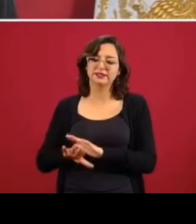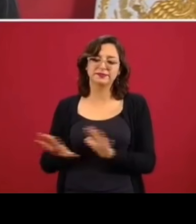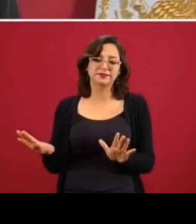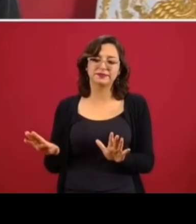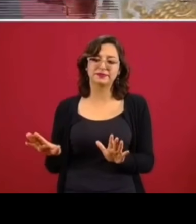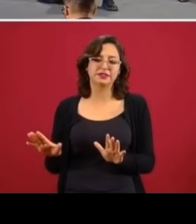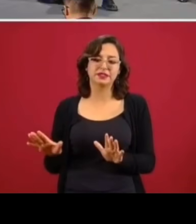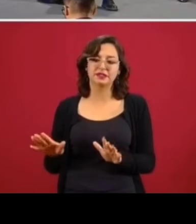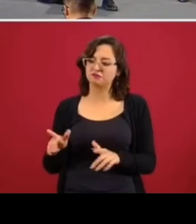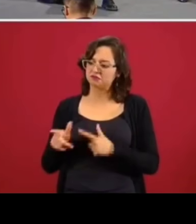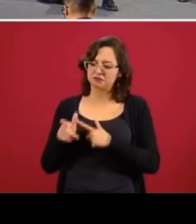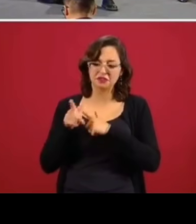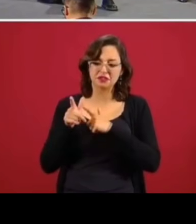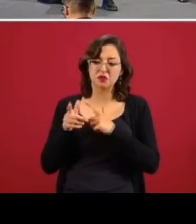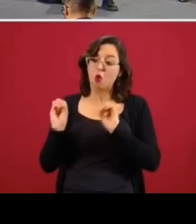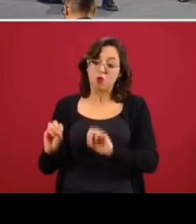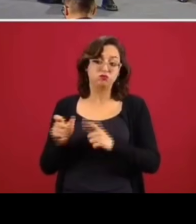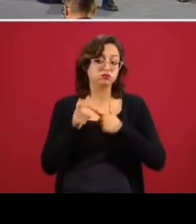hasta el final,